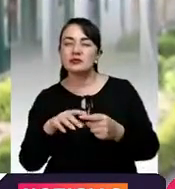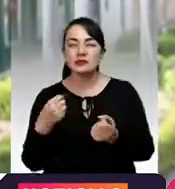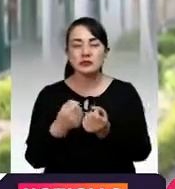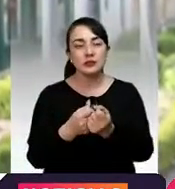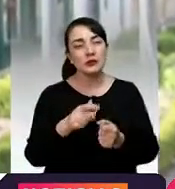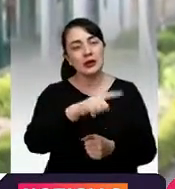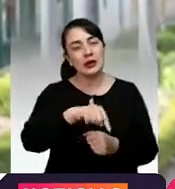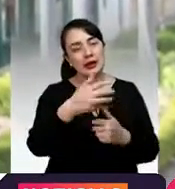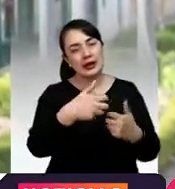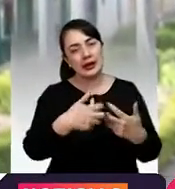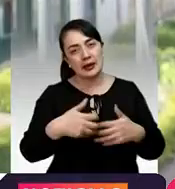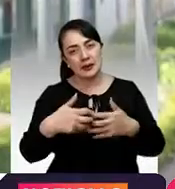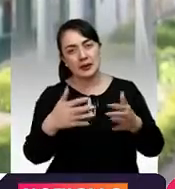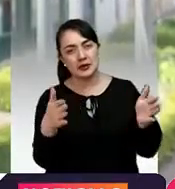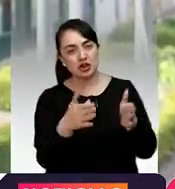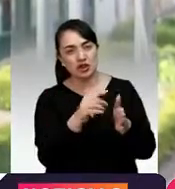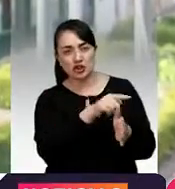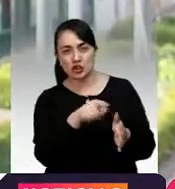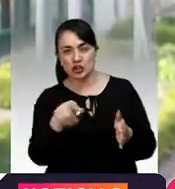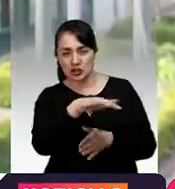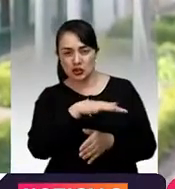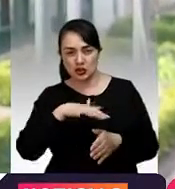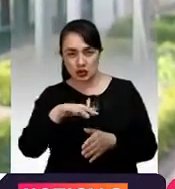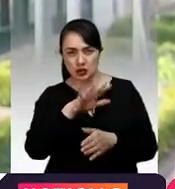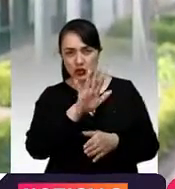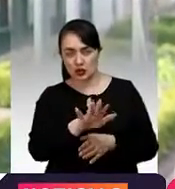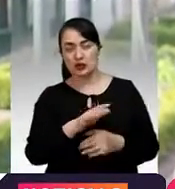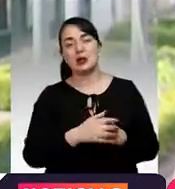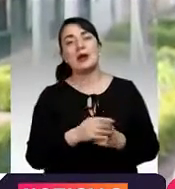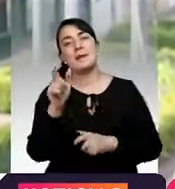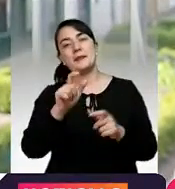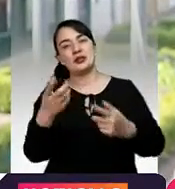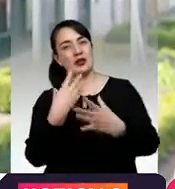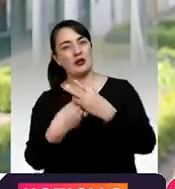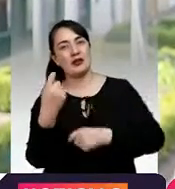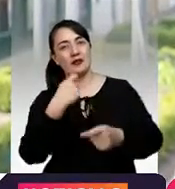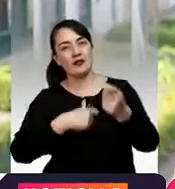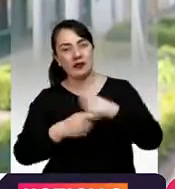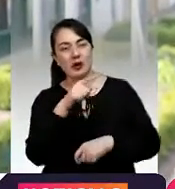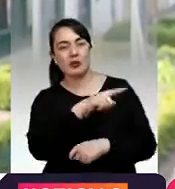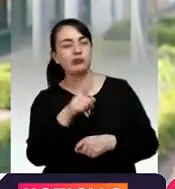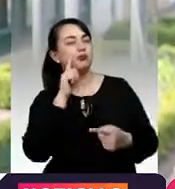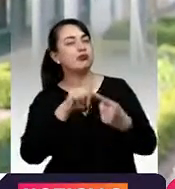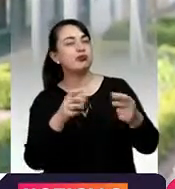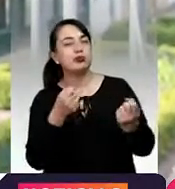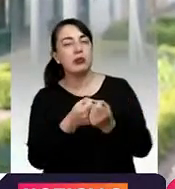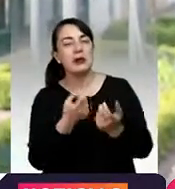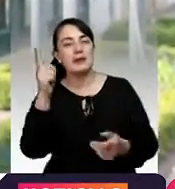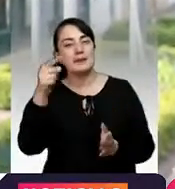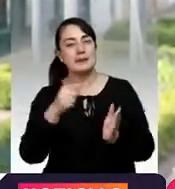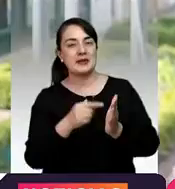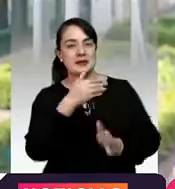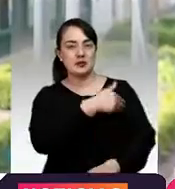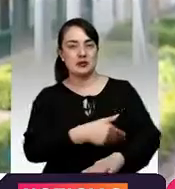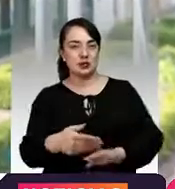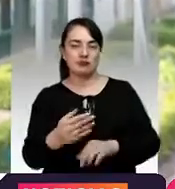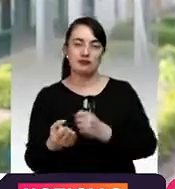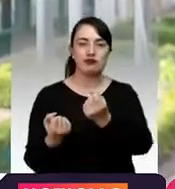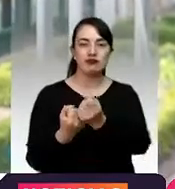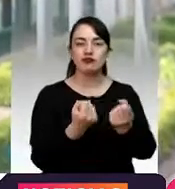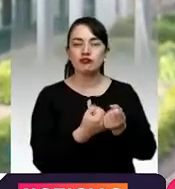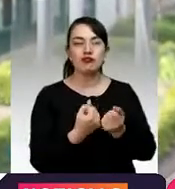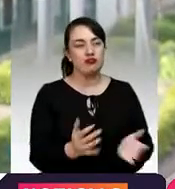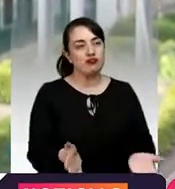pequeños empresarios de nuestro municipio, a los vendedores ambulantes, con la asignación de 1.000 millones de pesos para la